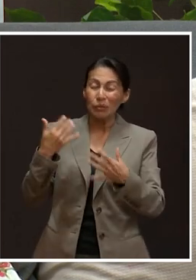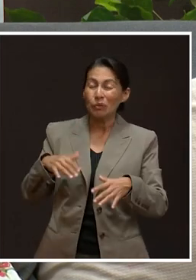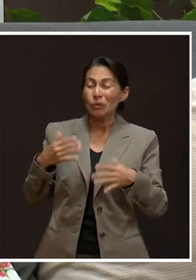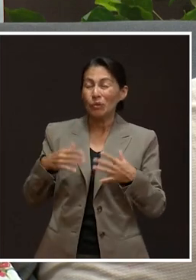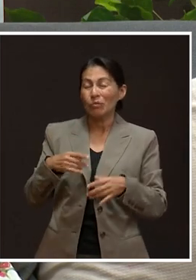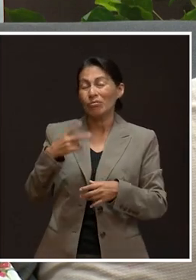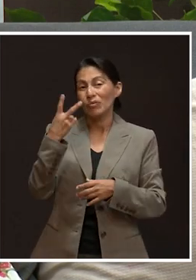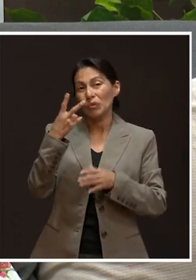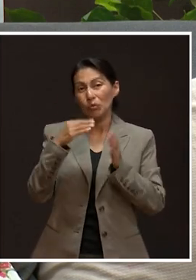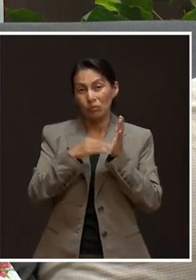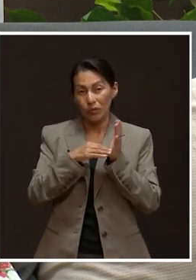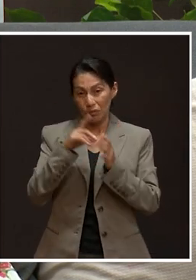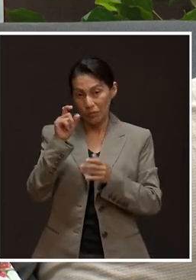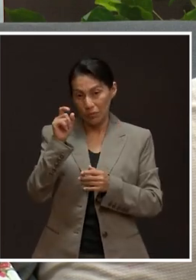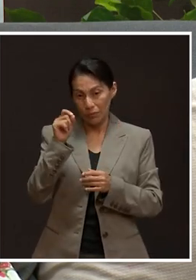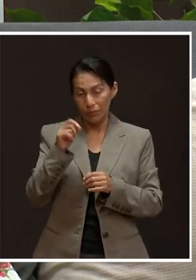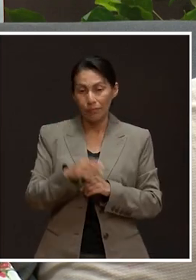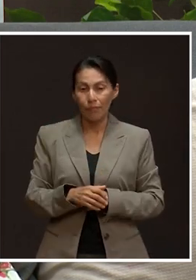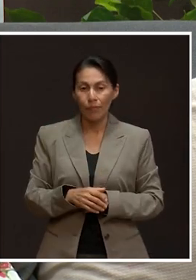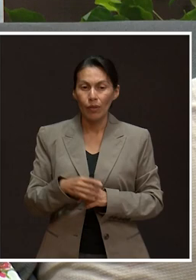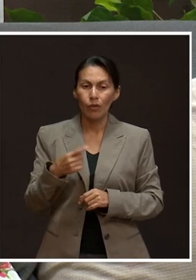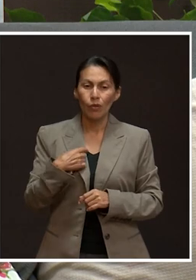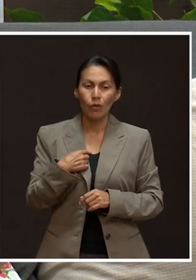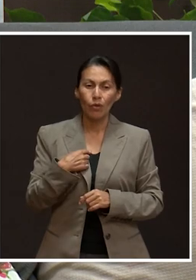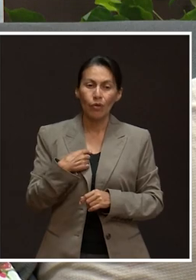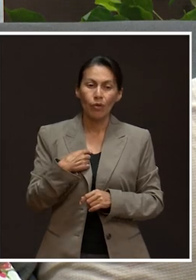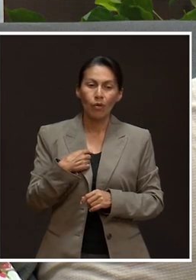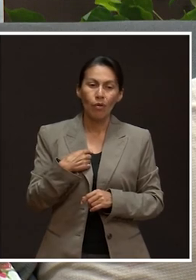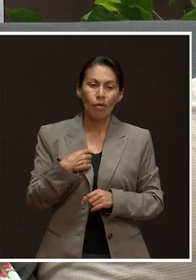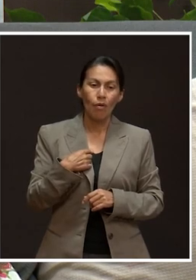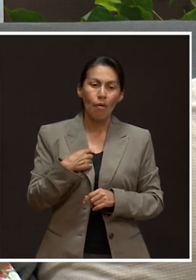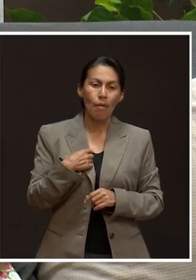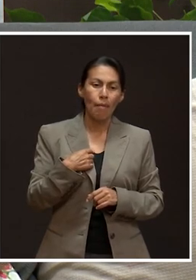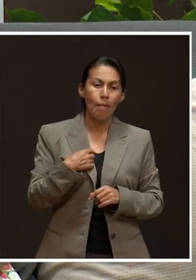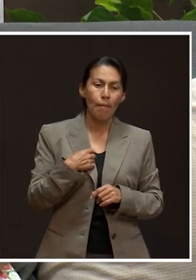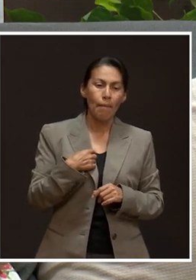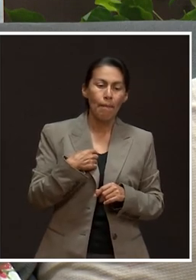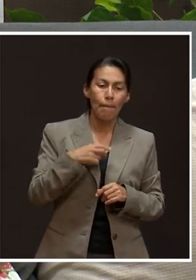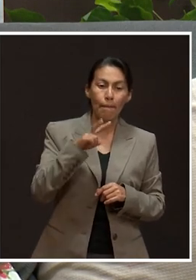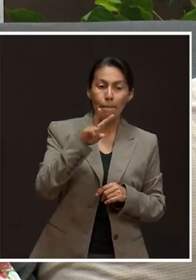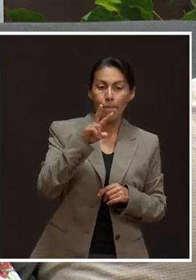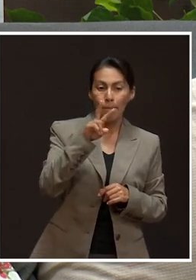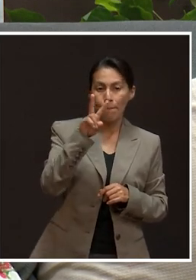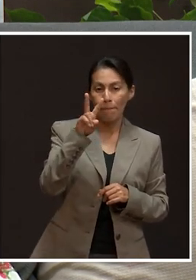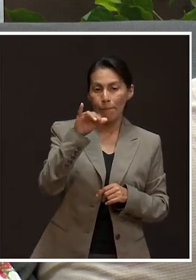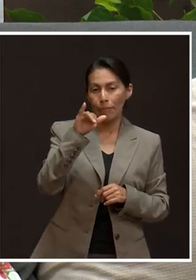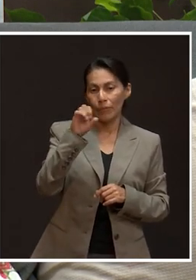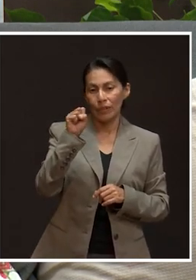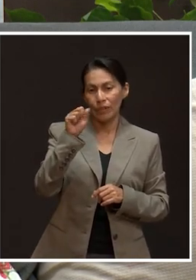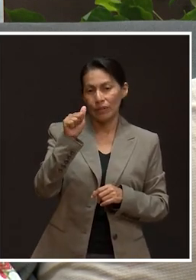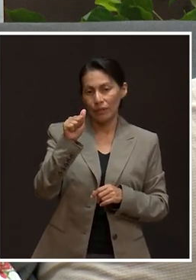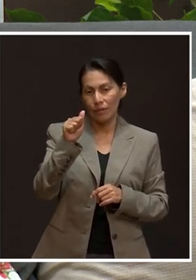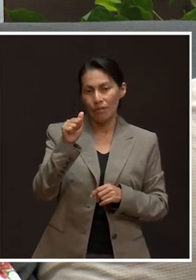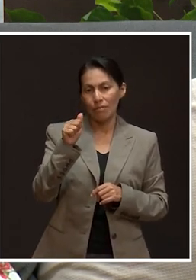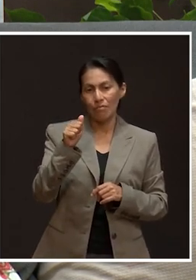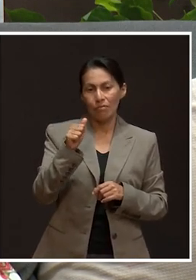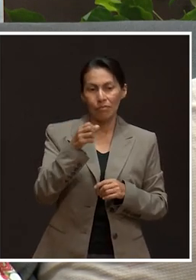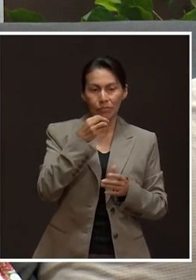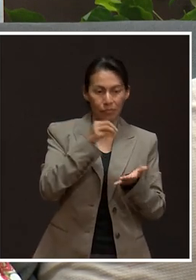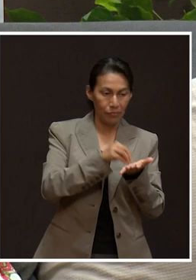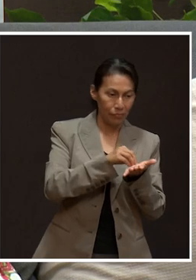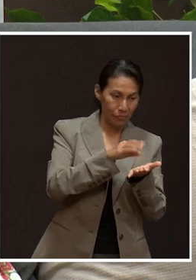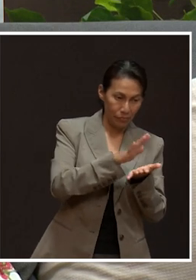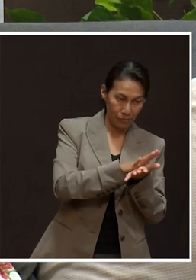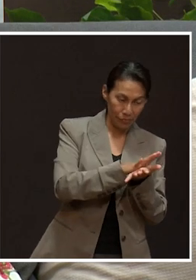fue en el 2020, yo estaba haciendo trámites para la visa y todo, y resulta que me cambiaron la cita para